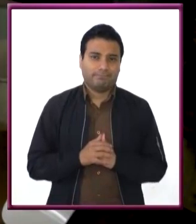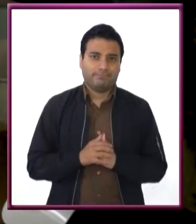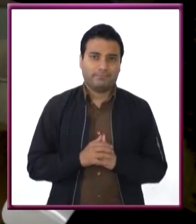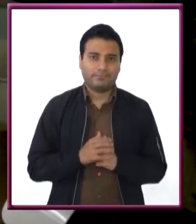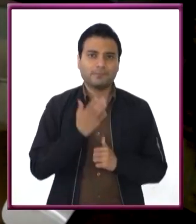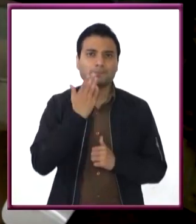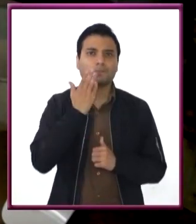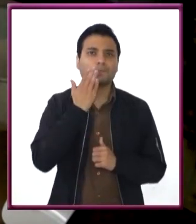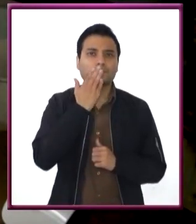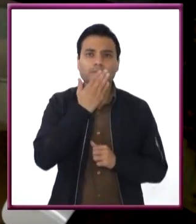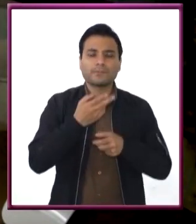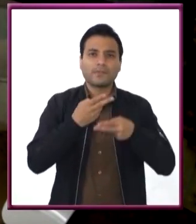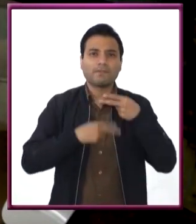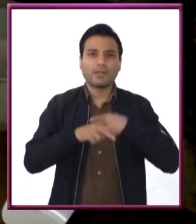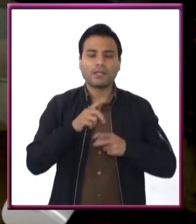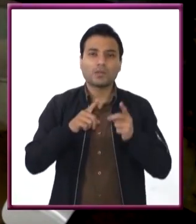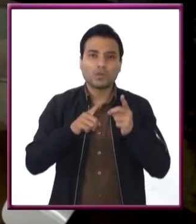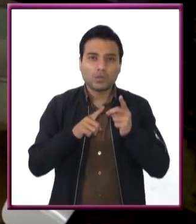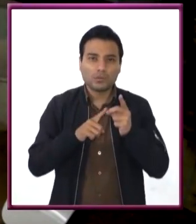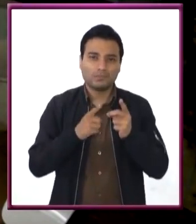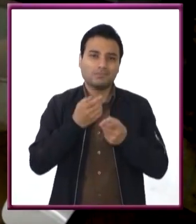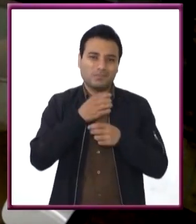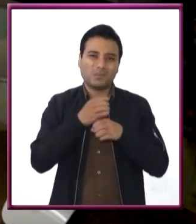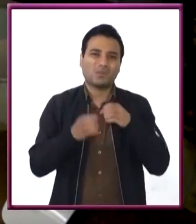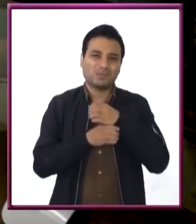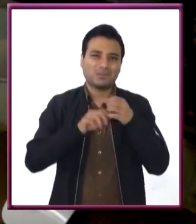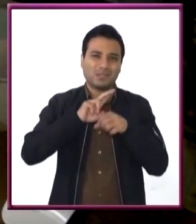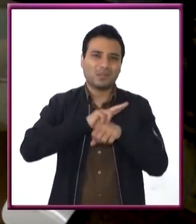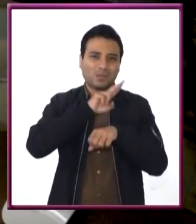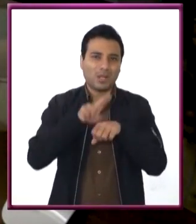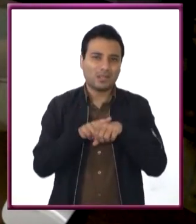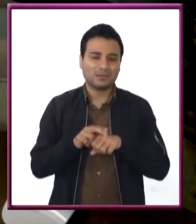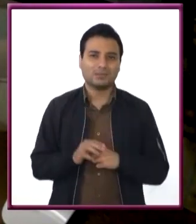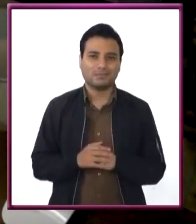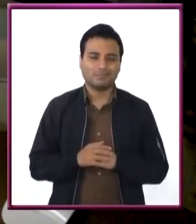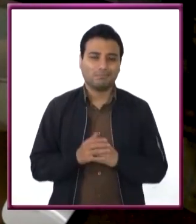se extraen de recursos naturales, y también